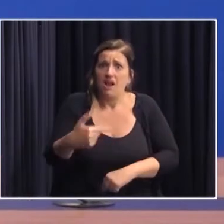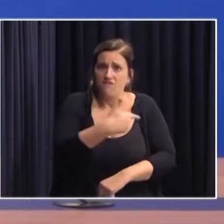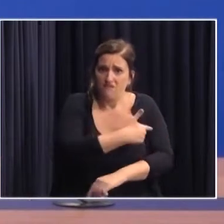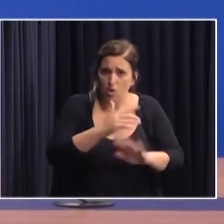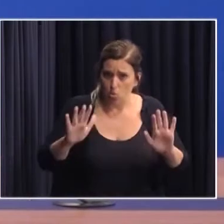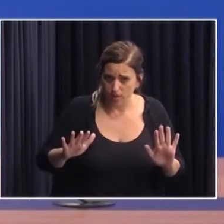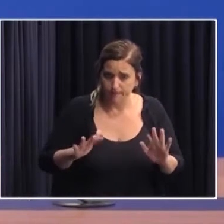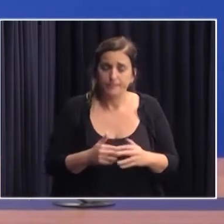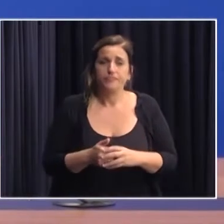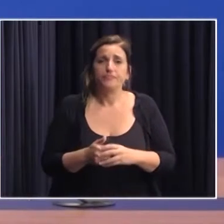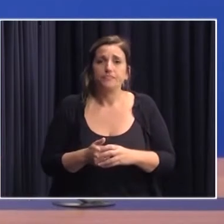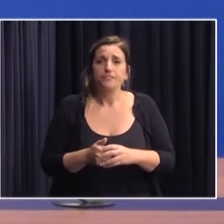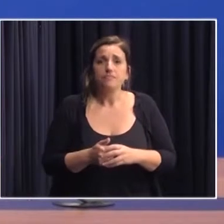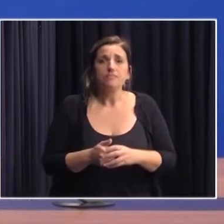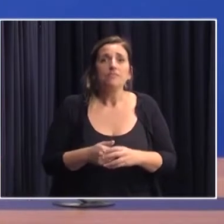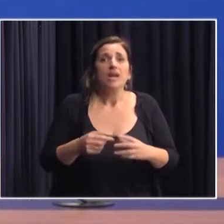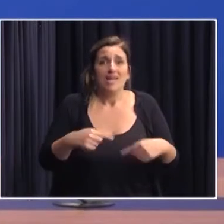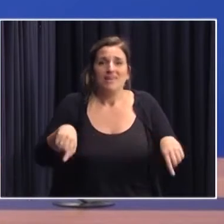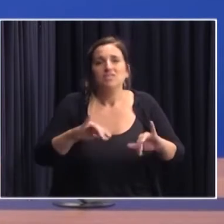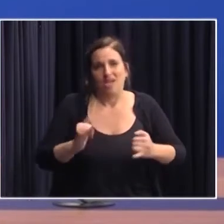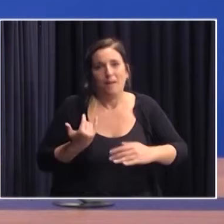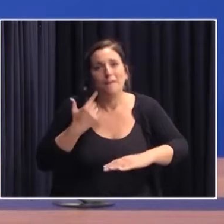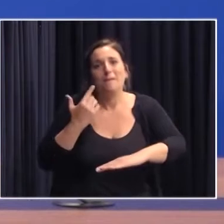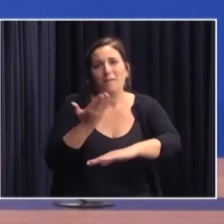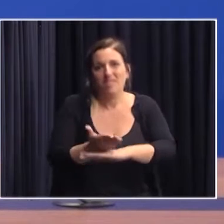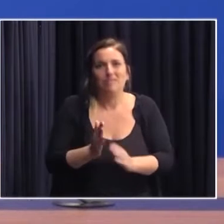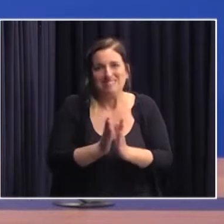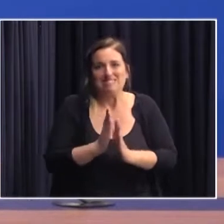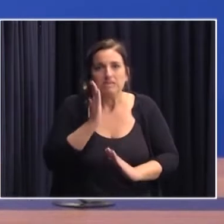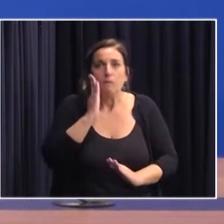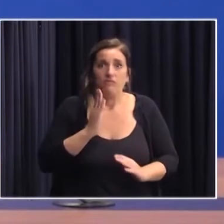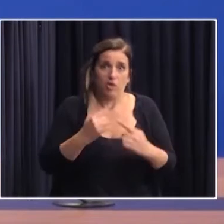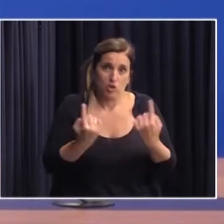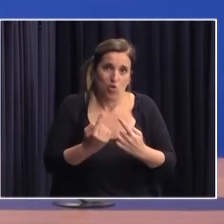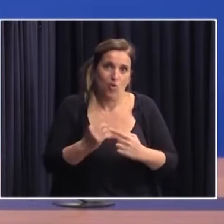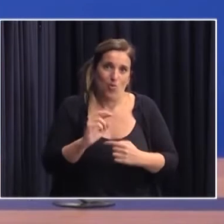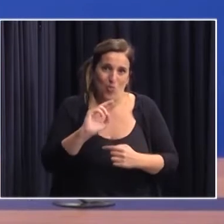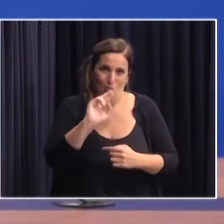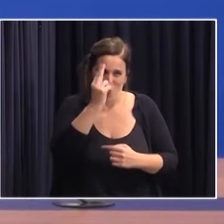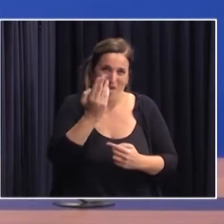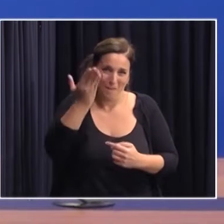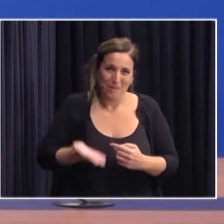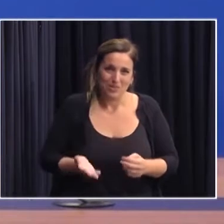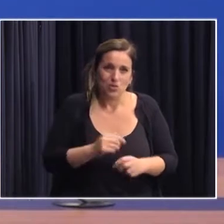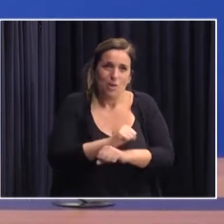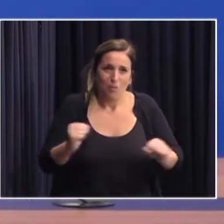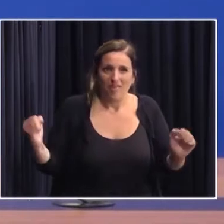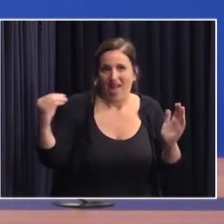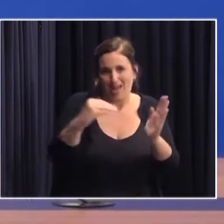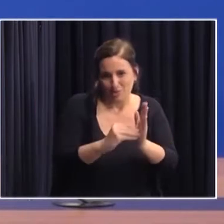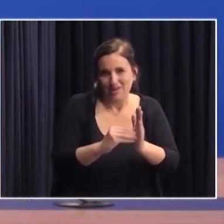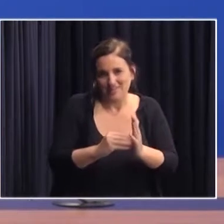vacuna y va de suyo que una vez más exhortamos a esos uruguayos a hacerlo